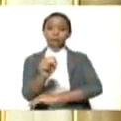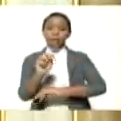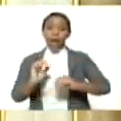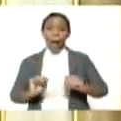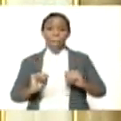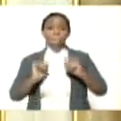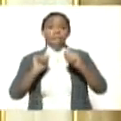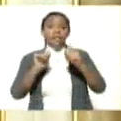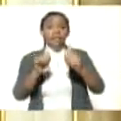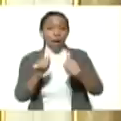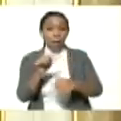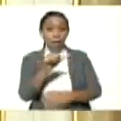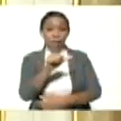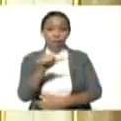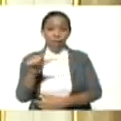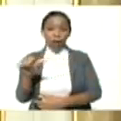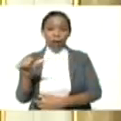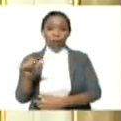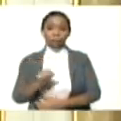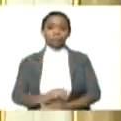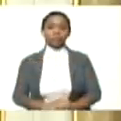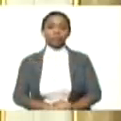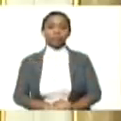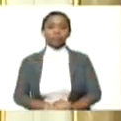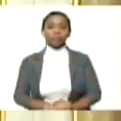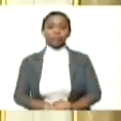empezaba la semana.